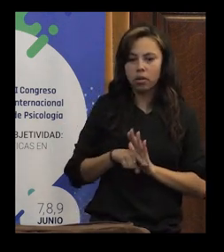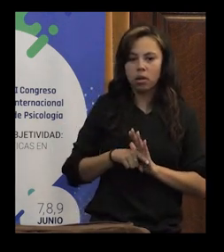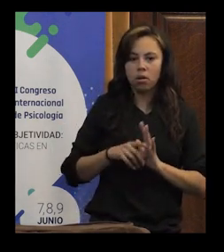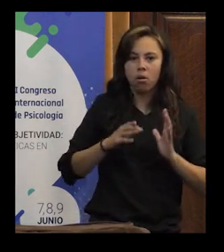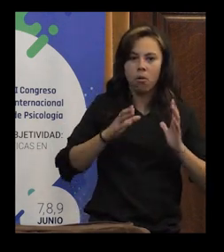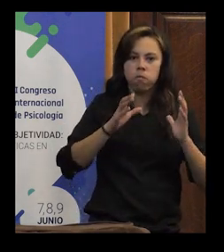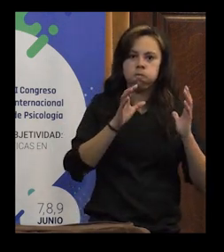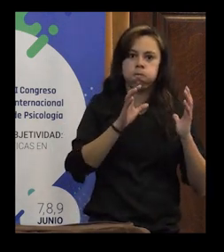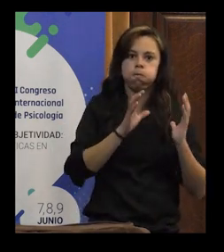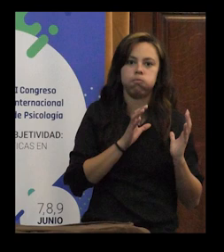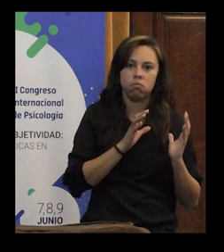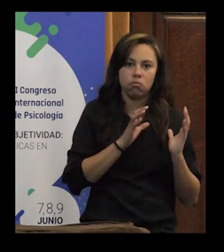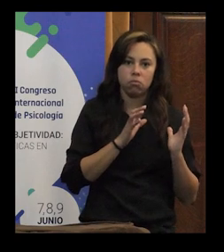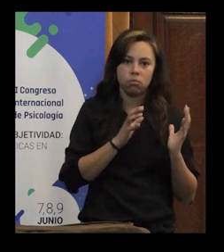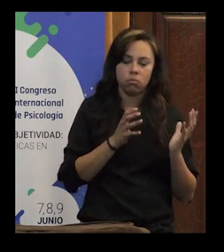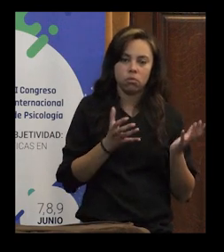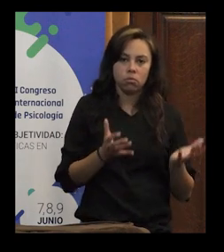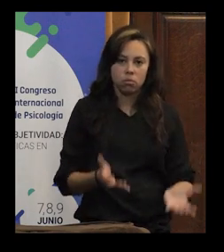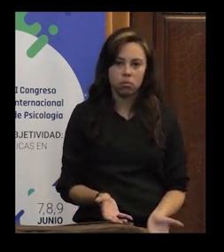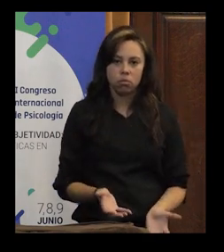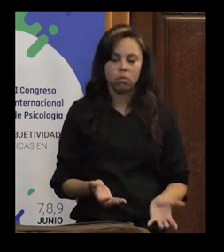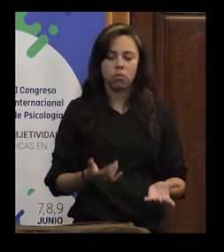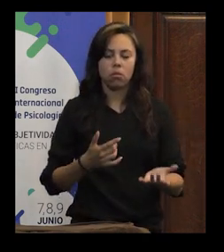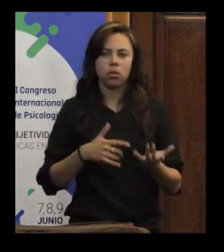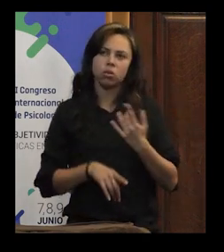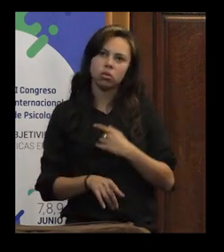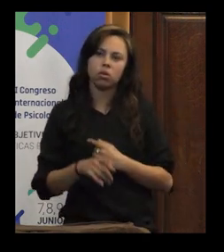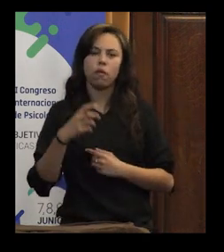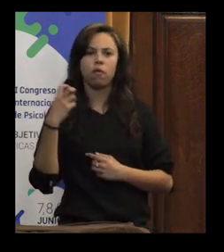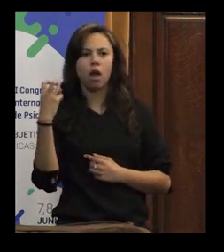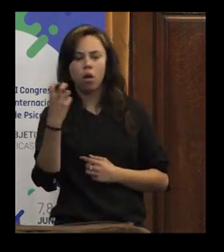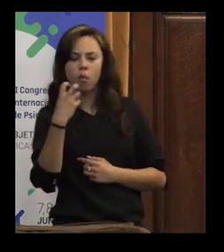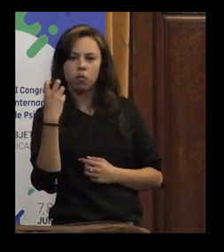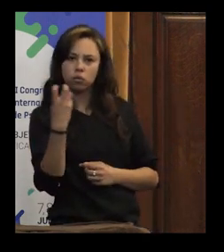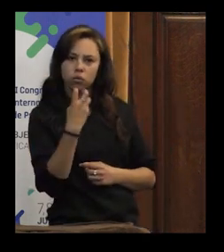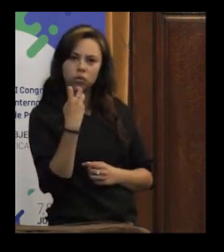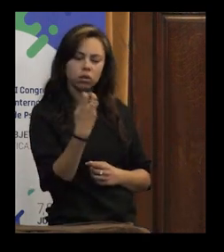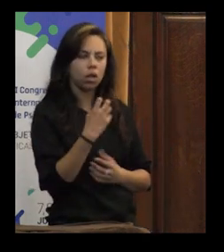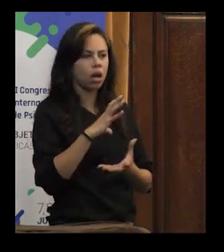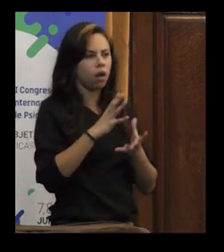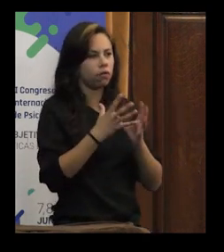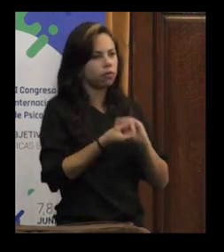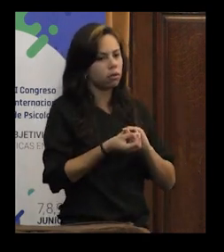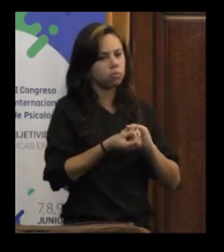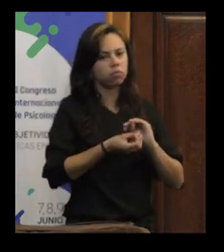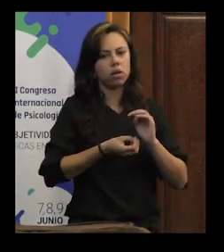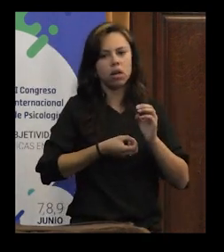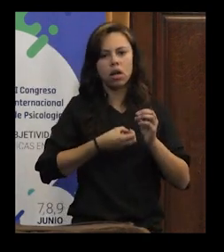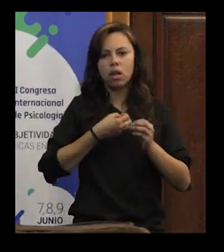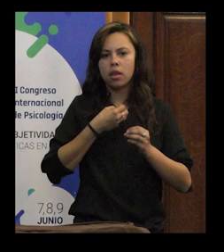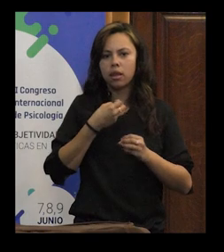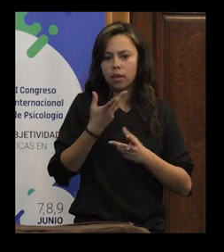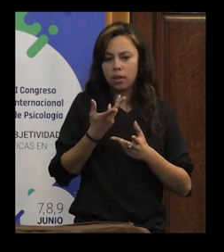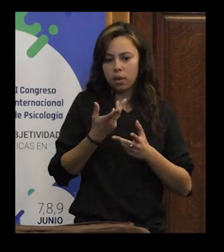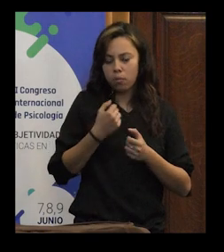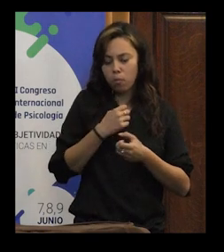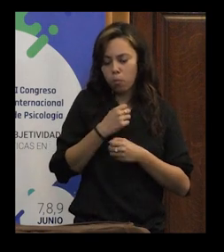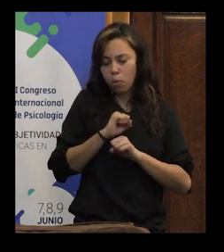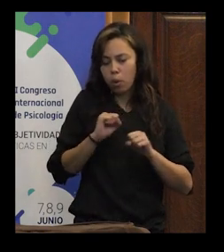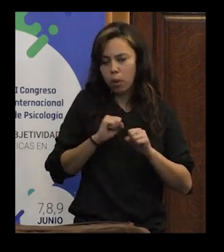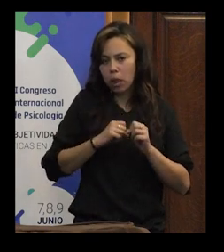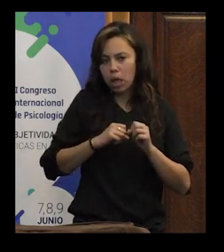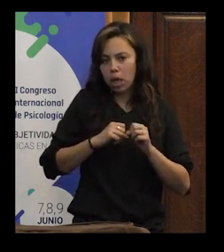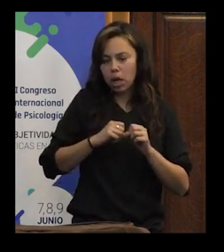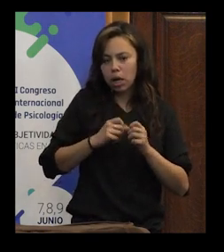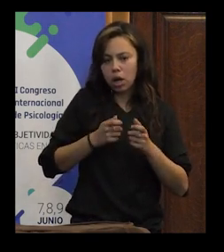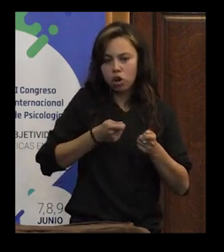bella manera de encerrar esta cuestión de la relación entre la culpa y la